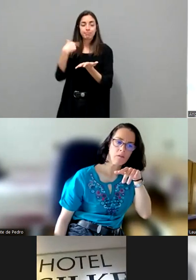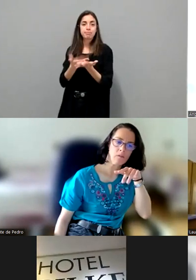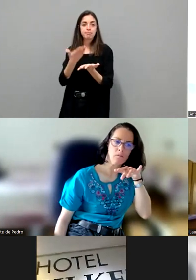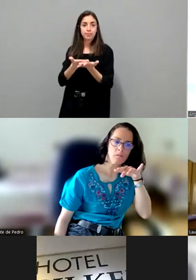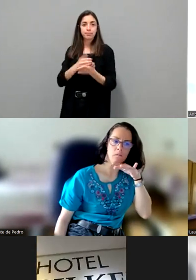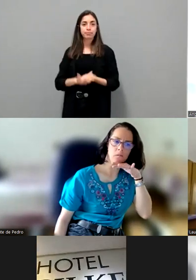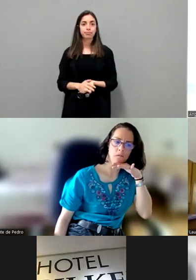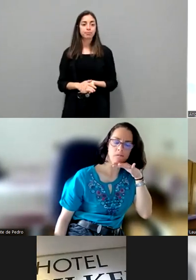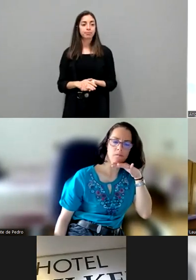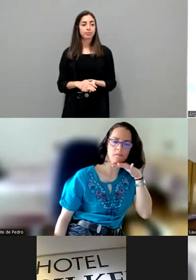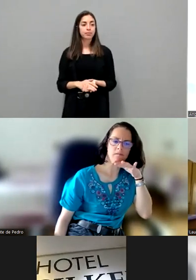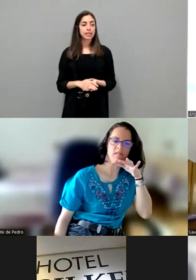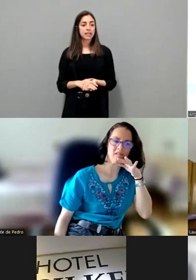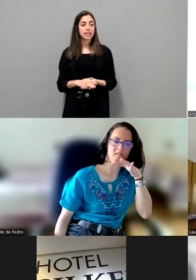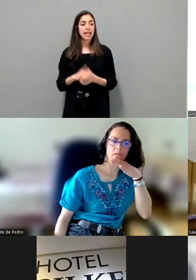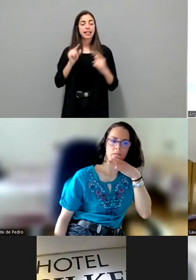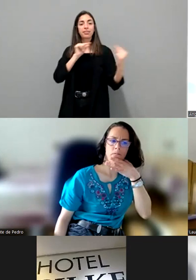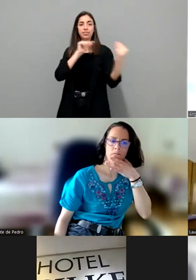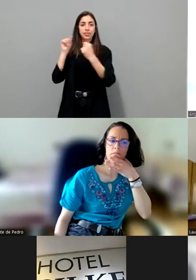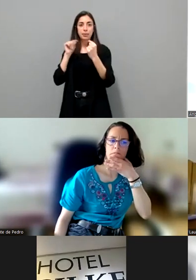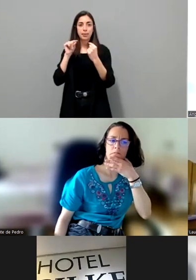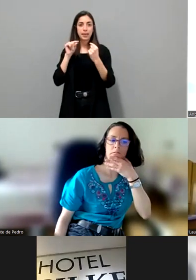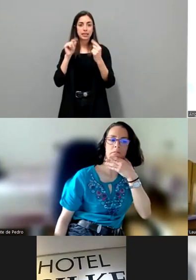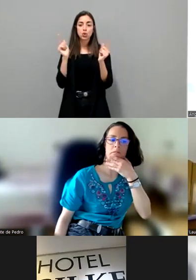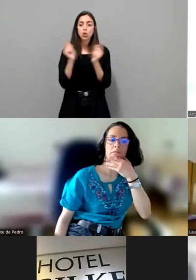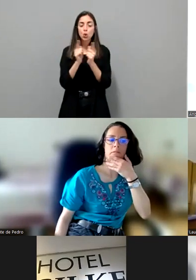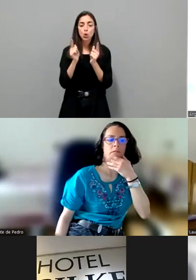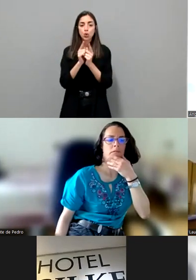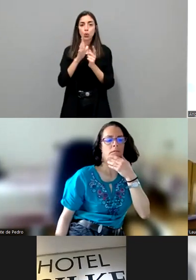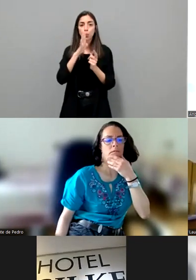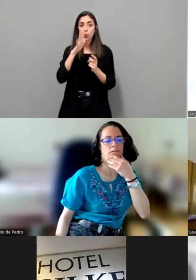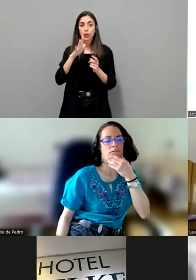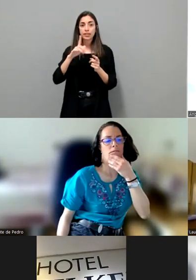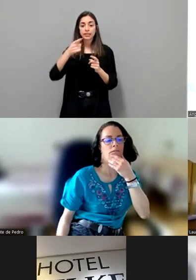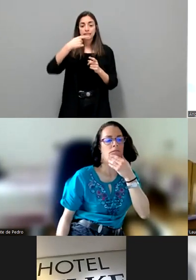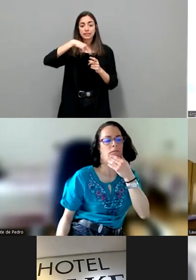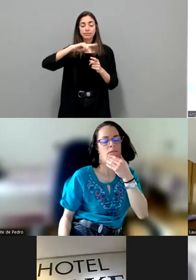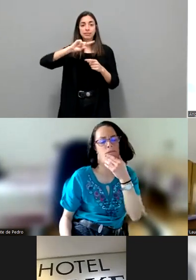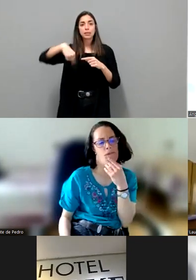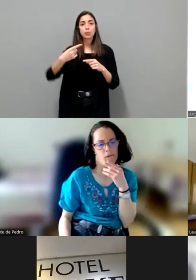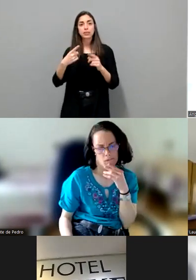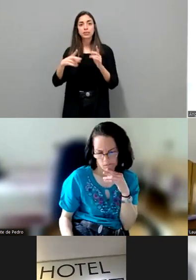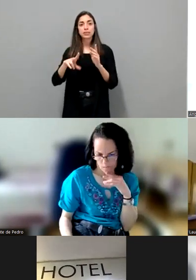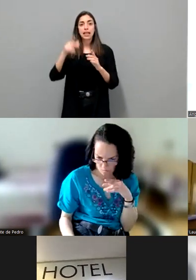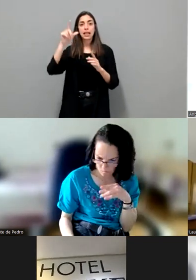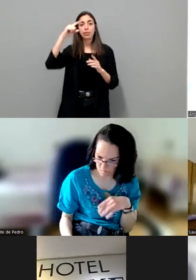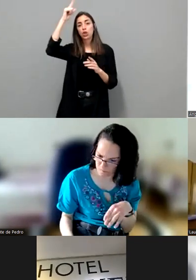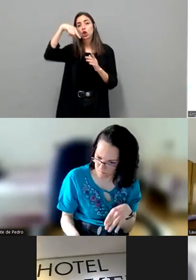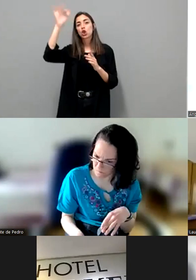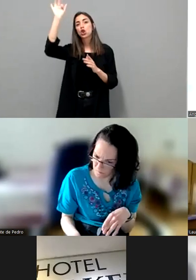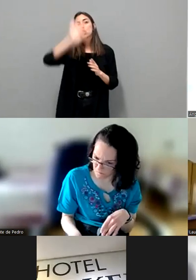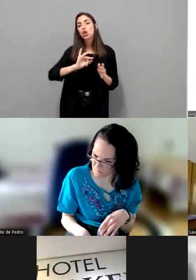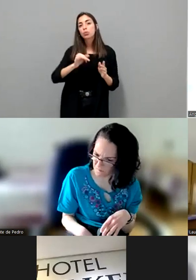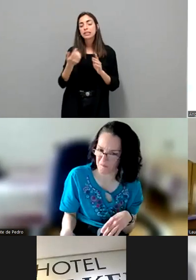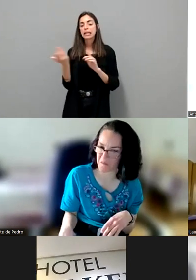último lugar, y de verdad, chicas, muy breve, porque tenemos que proyectar el documental y no nos podemos ir